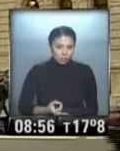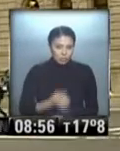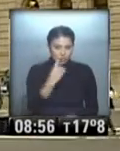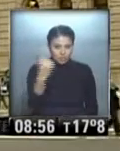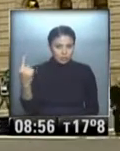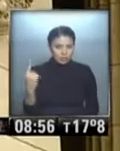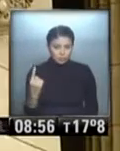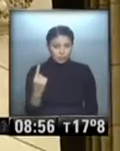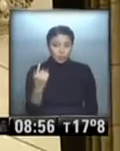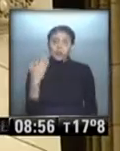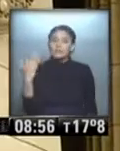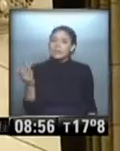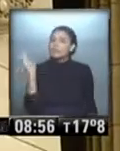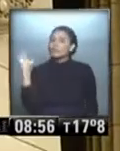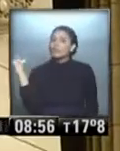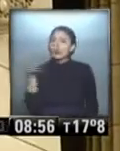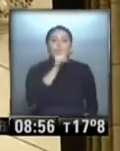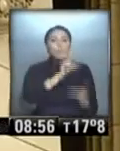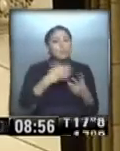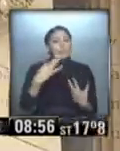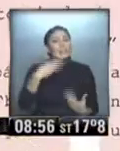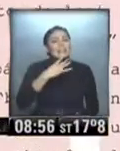jueces y hacer que todo el mundo